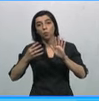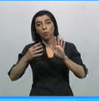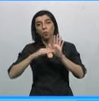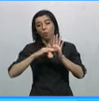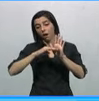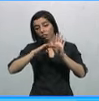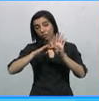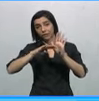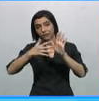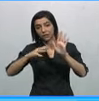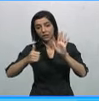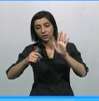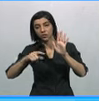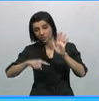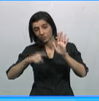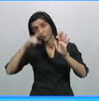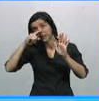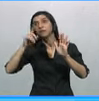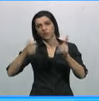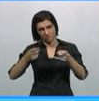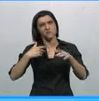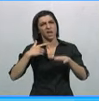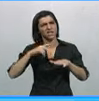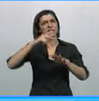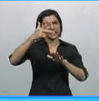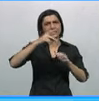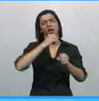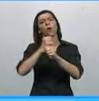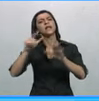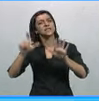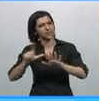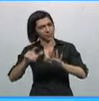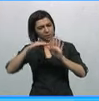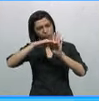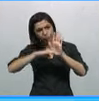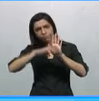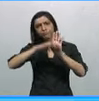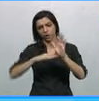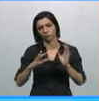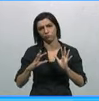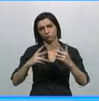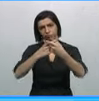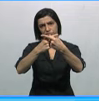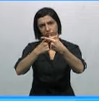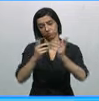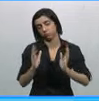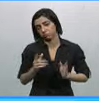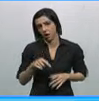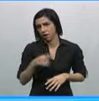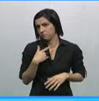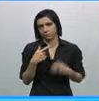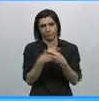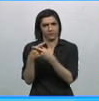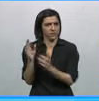al séptimo, desde el tercero al séptimo, y va a ser muy dura. Así que acá todos los